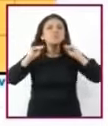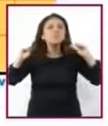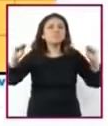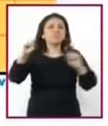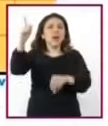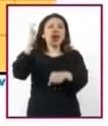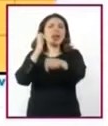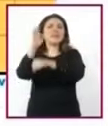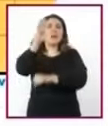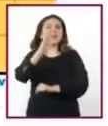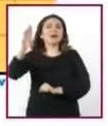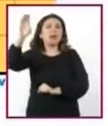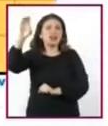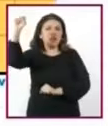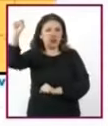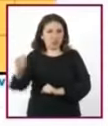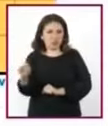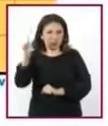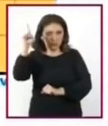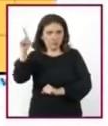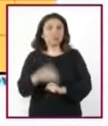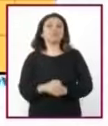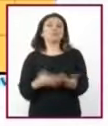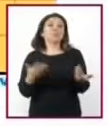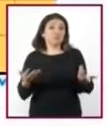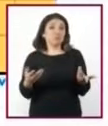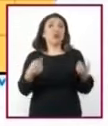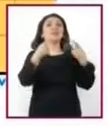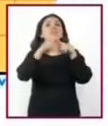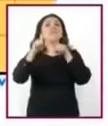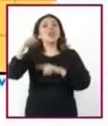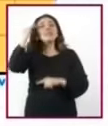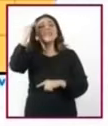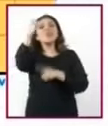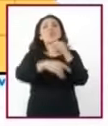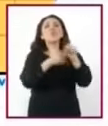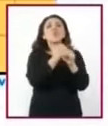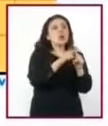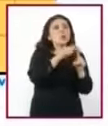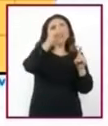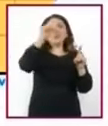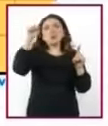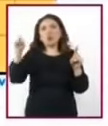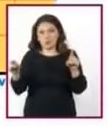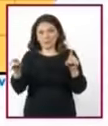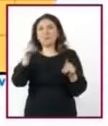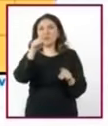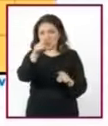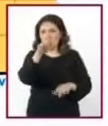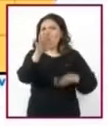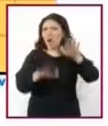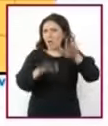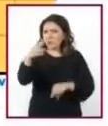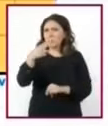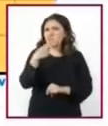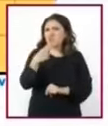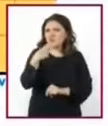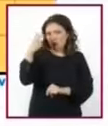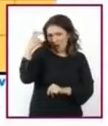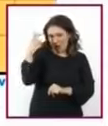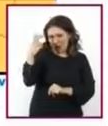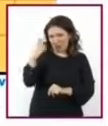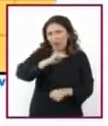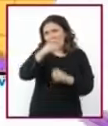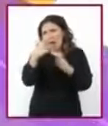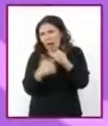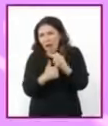Vizcaíno, estado de Baja California Sur, en diferentes épocas del año. ¿Tú has utilizado algún tipo